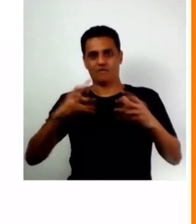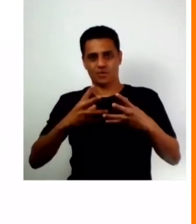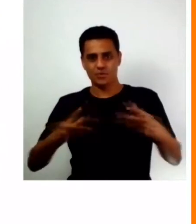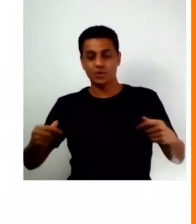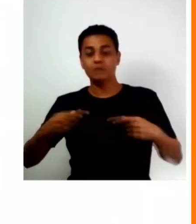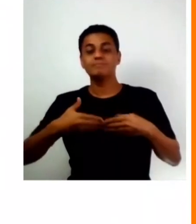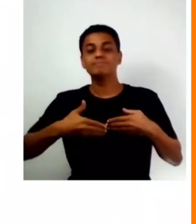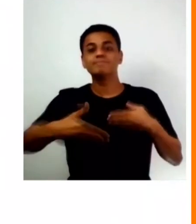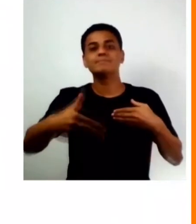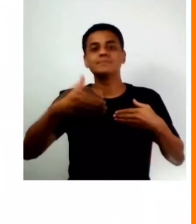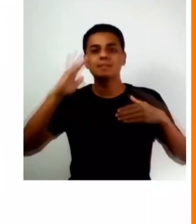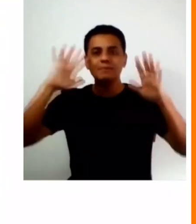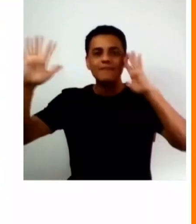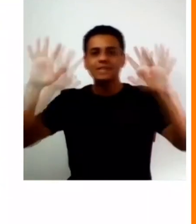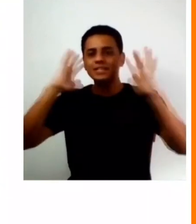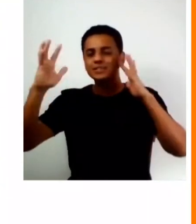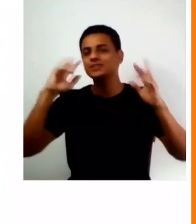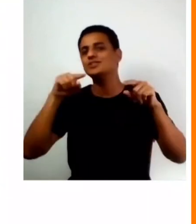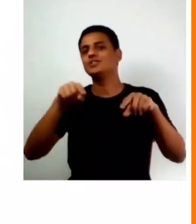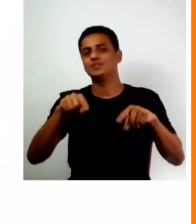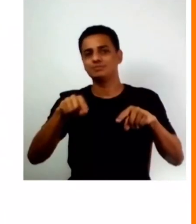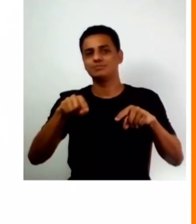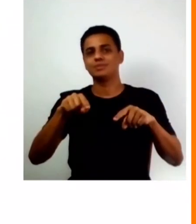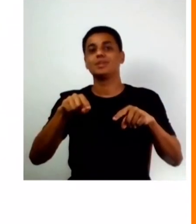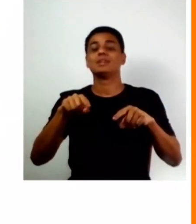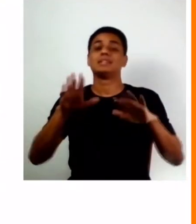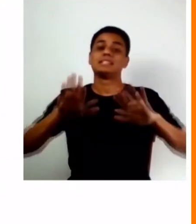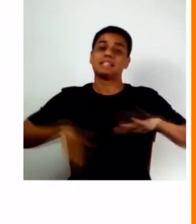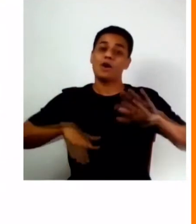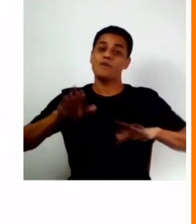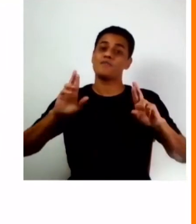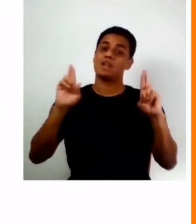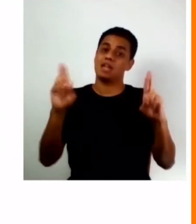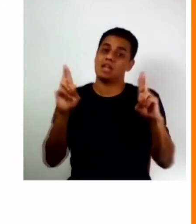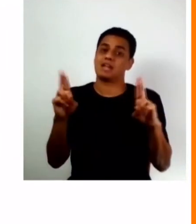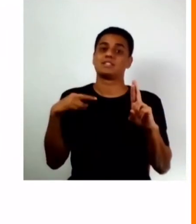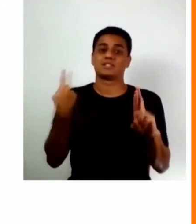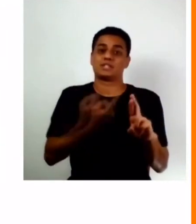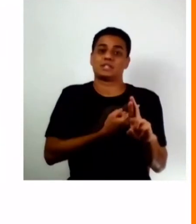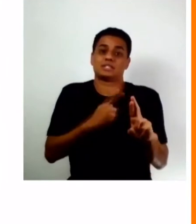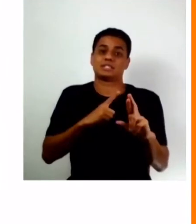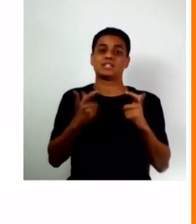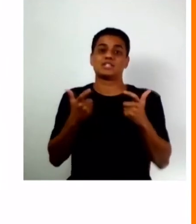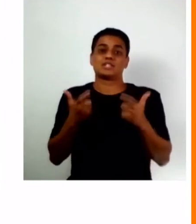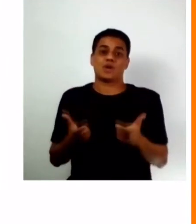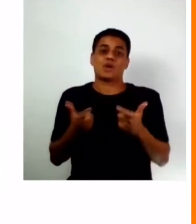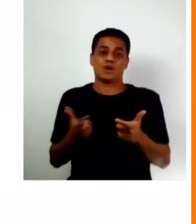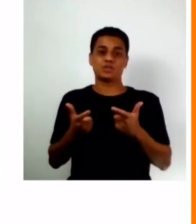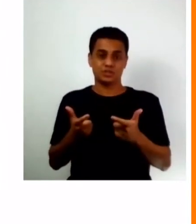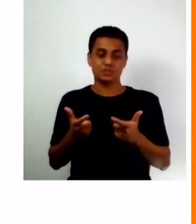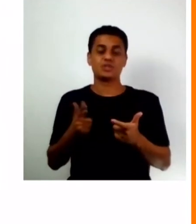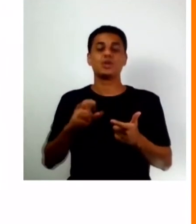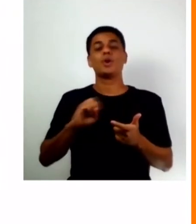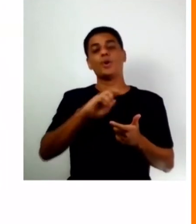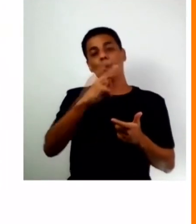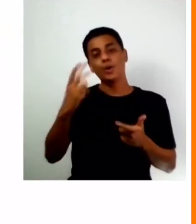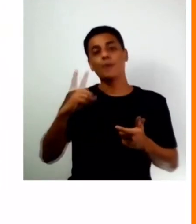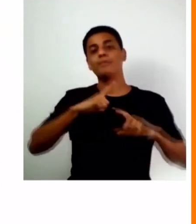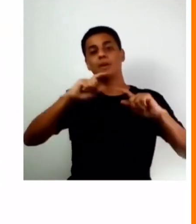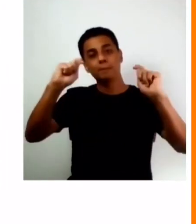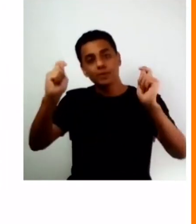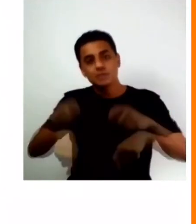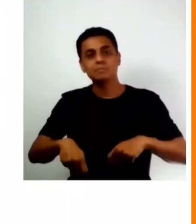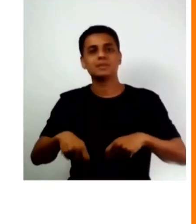la suerte ou a posibilidad de que nesta